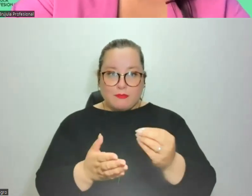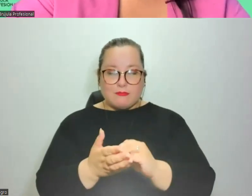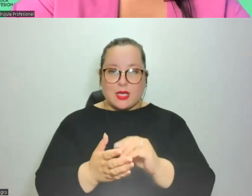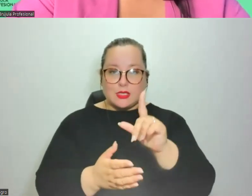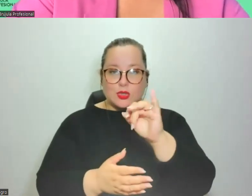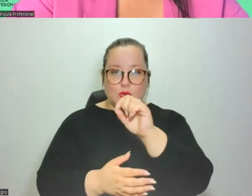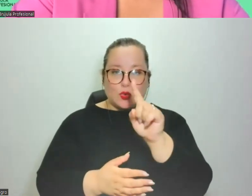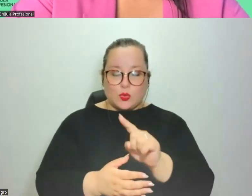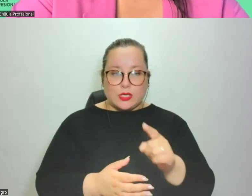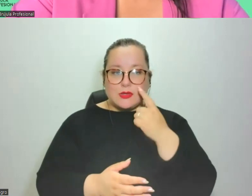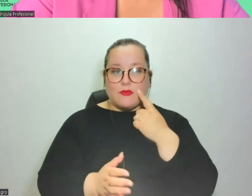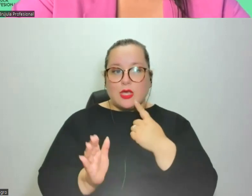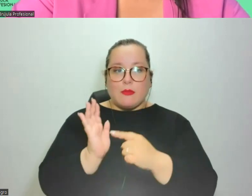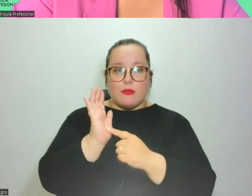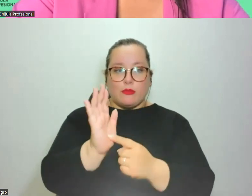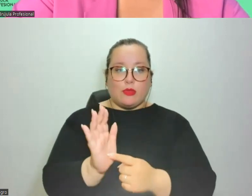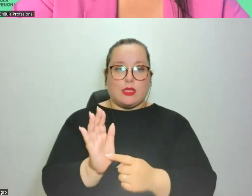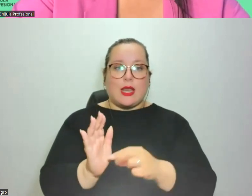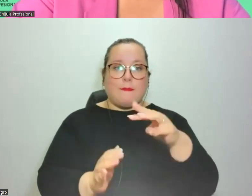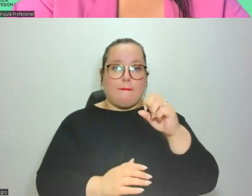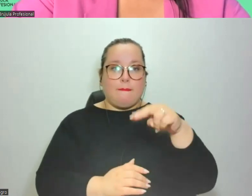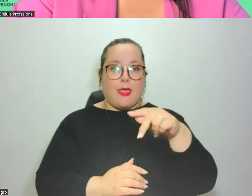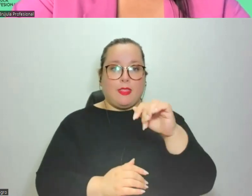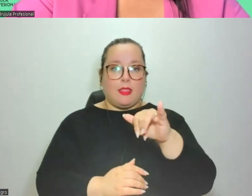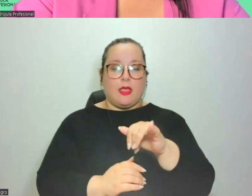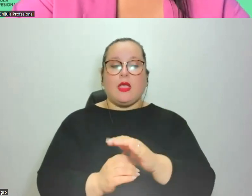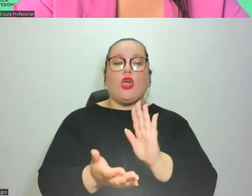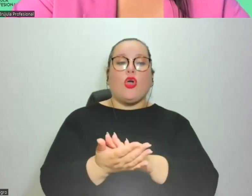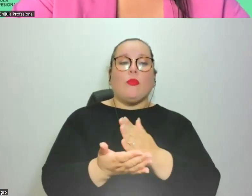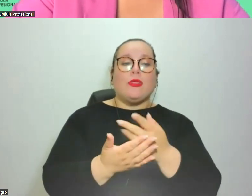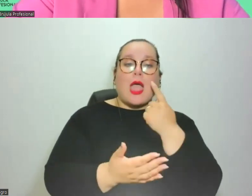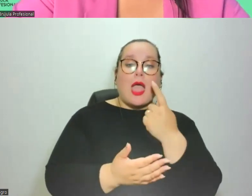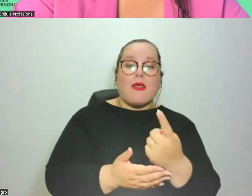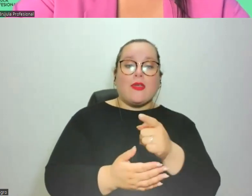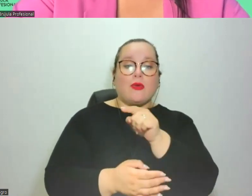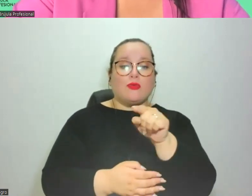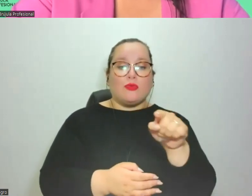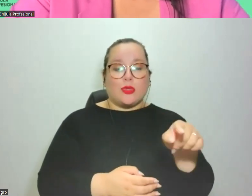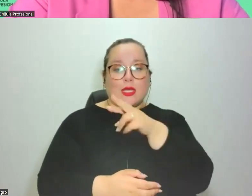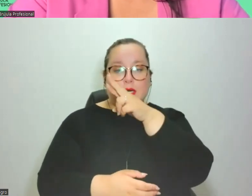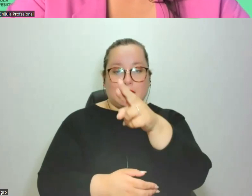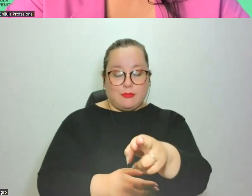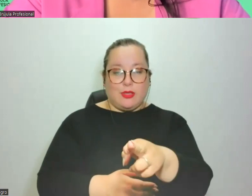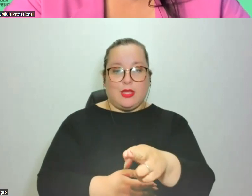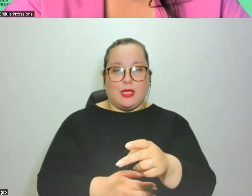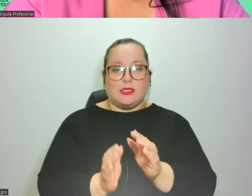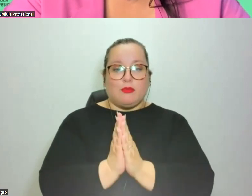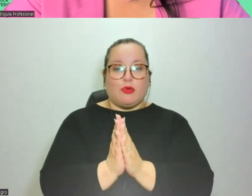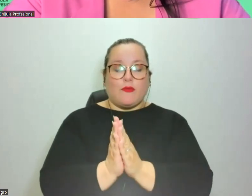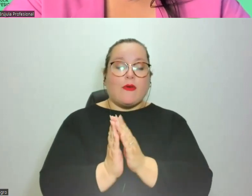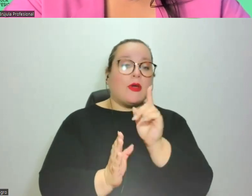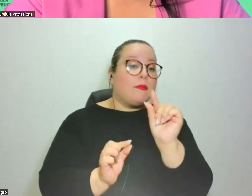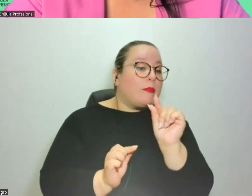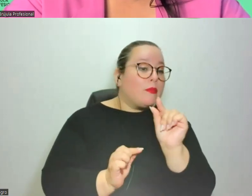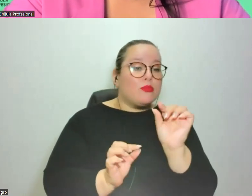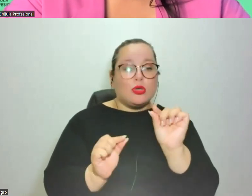Luis, voy a mostrar el Menti, voy a mostrar qué es lo que están ustedes aquí contestando. Así que si me dan un momento, vamos